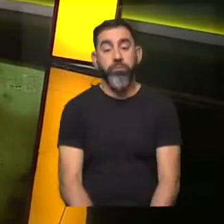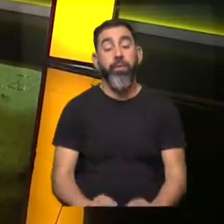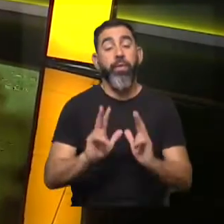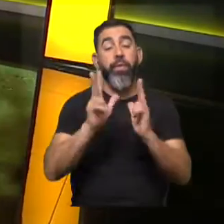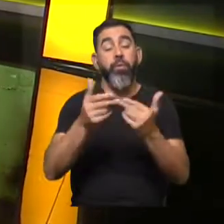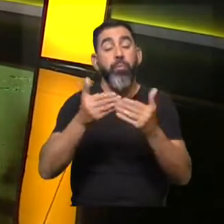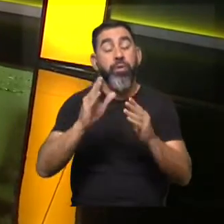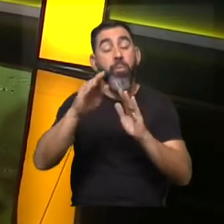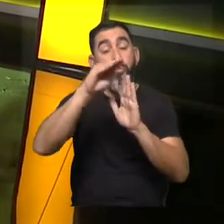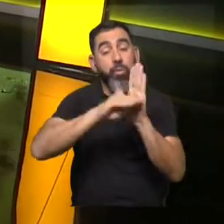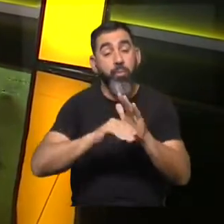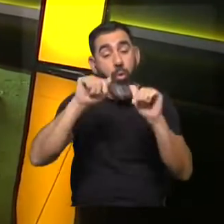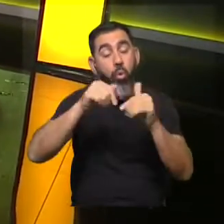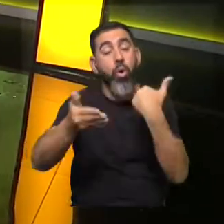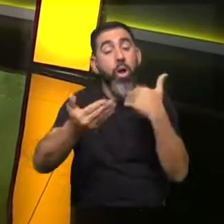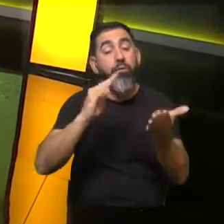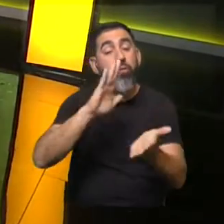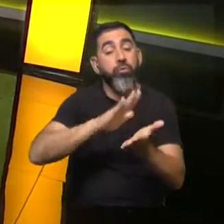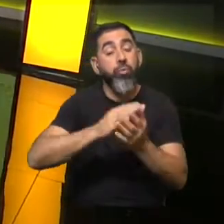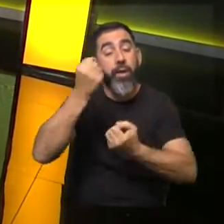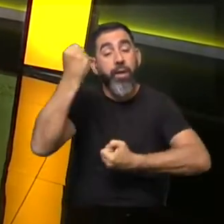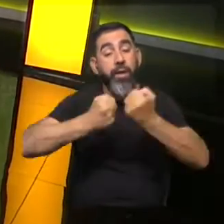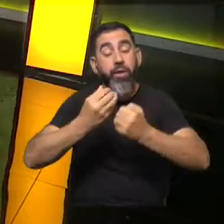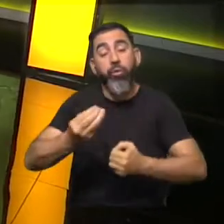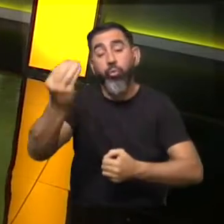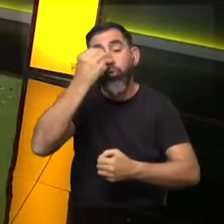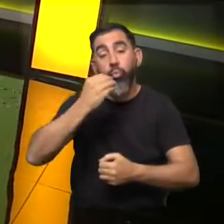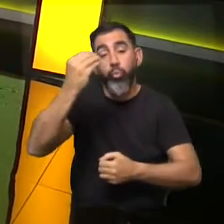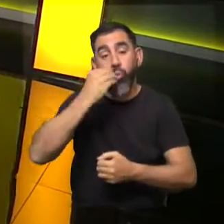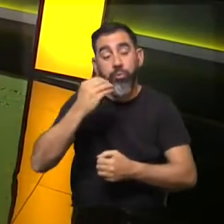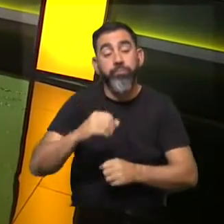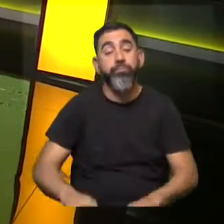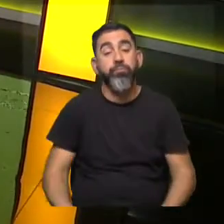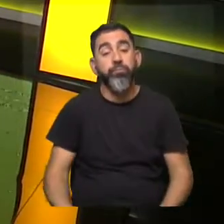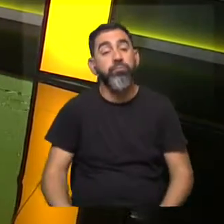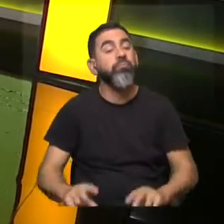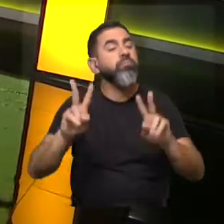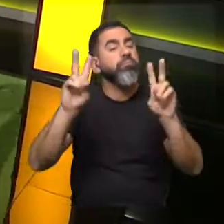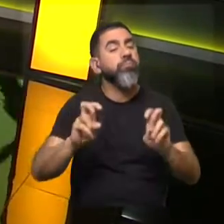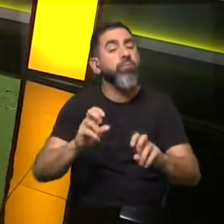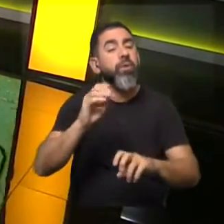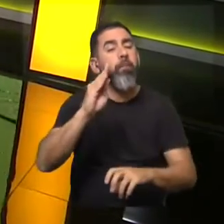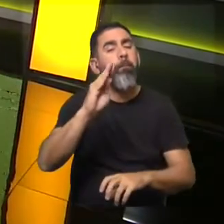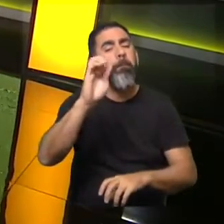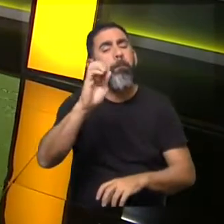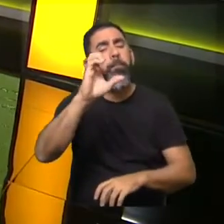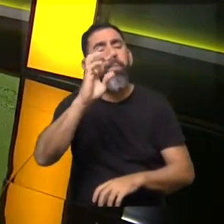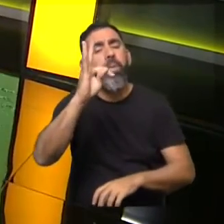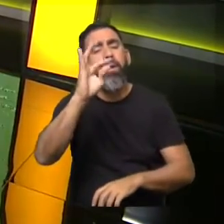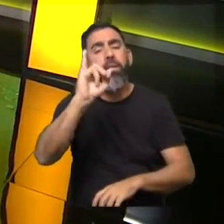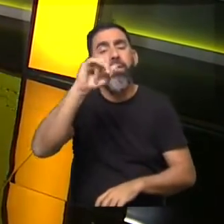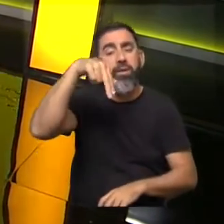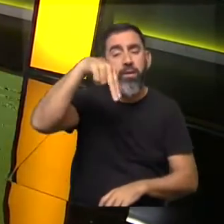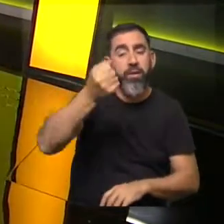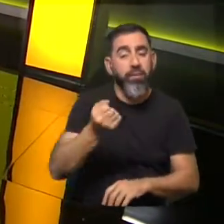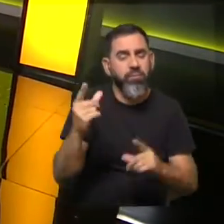Decíamos en el arranque que íbamos a hablar de industrias alimenticias. Vamos a hablar de algo que se llama pectina. Difícilmente,